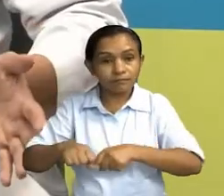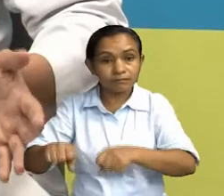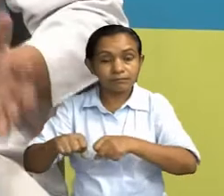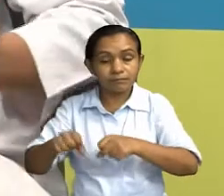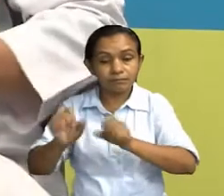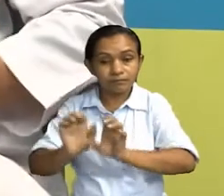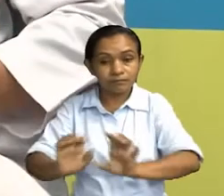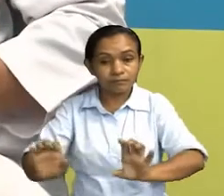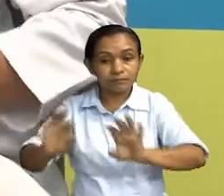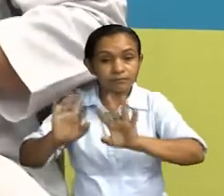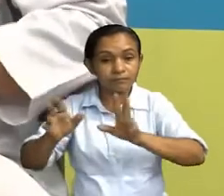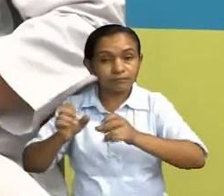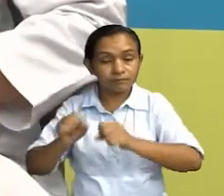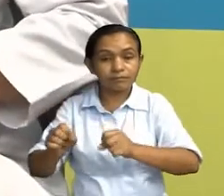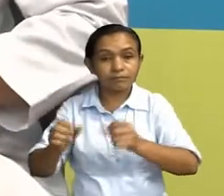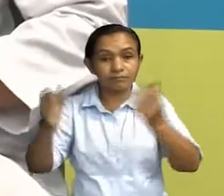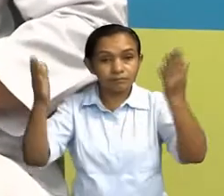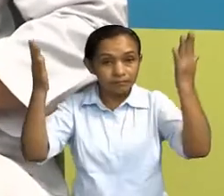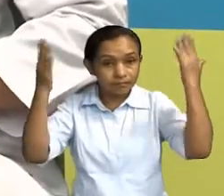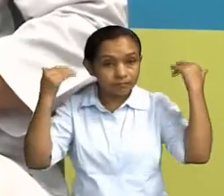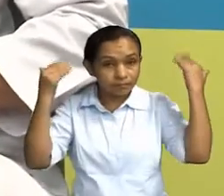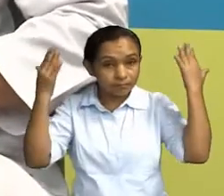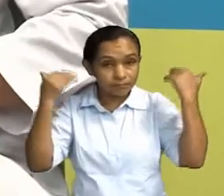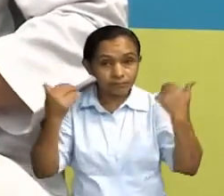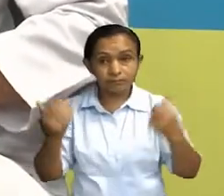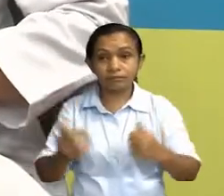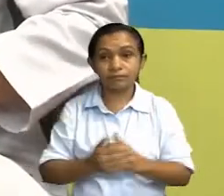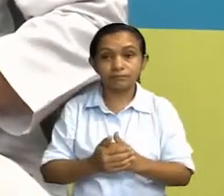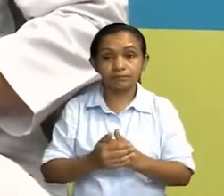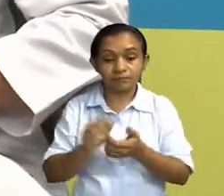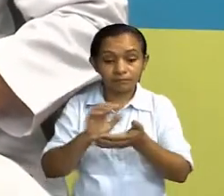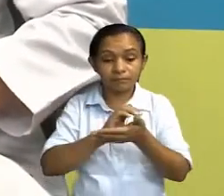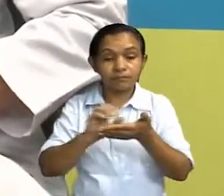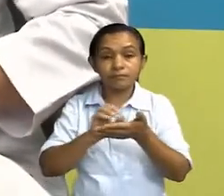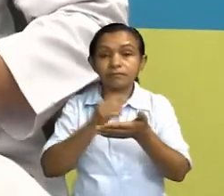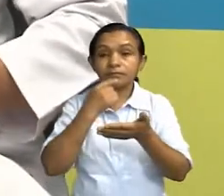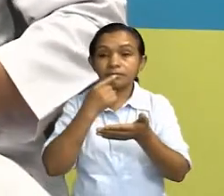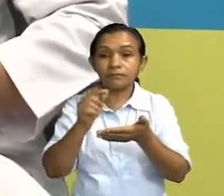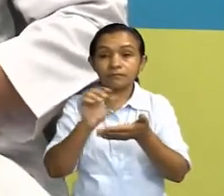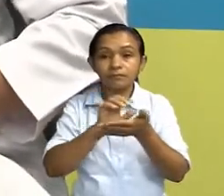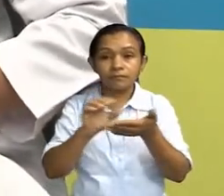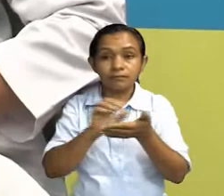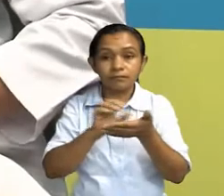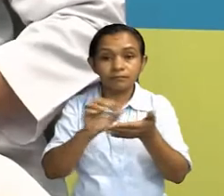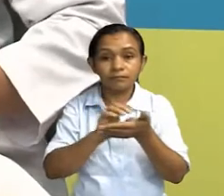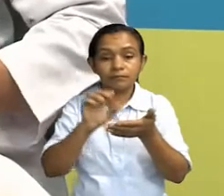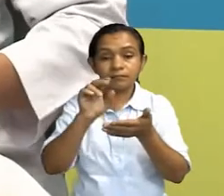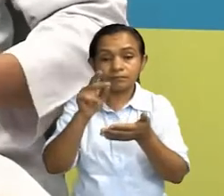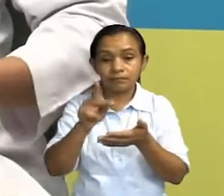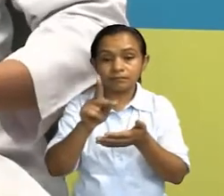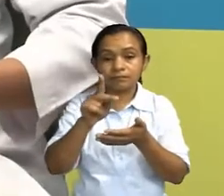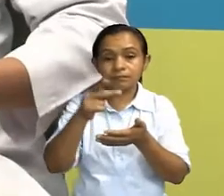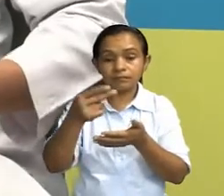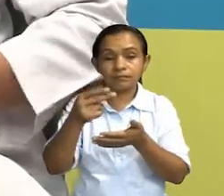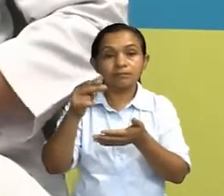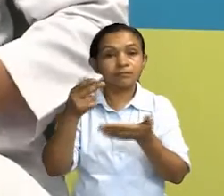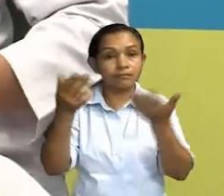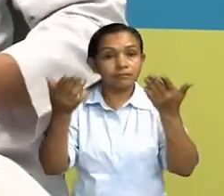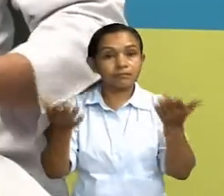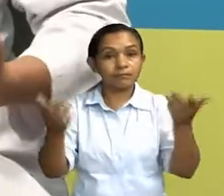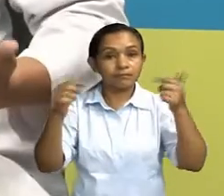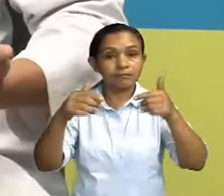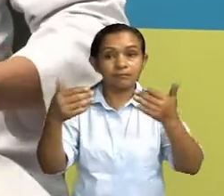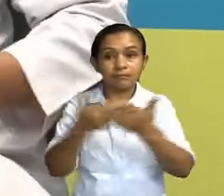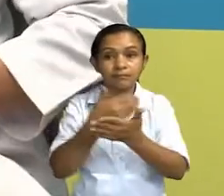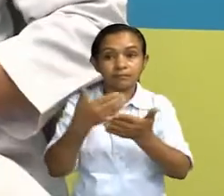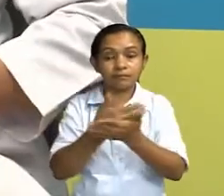ropa. Inclusive para el baño de los niños, el jabón recomendable es un jabón con pH neutro. Ahora han salido varias